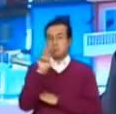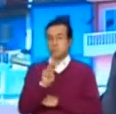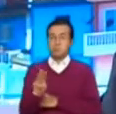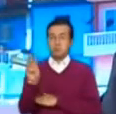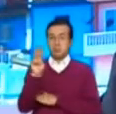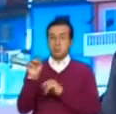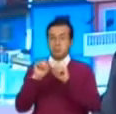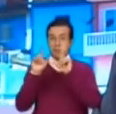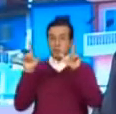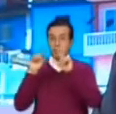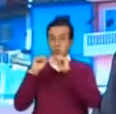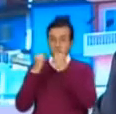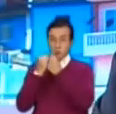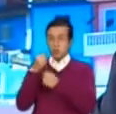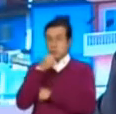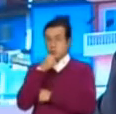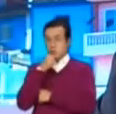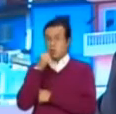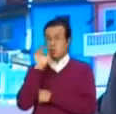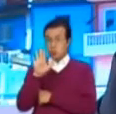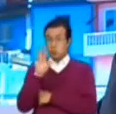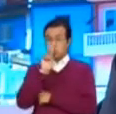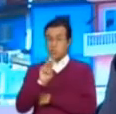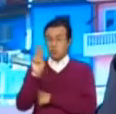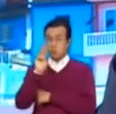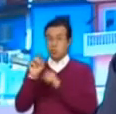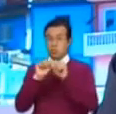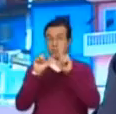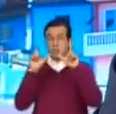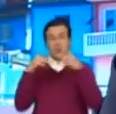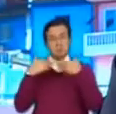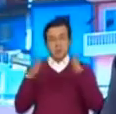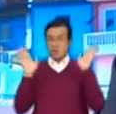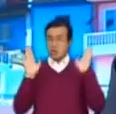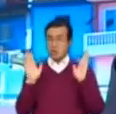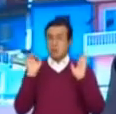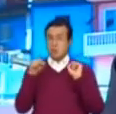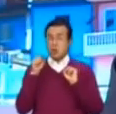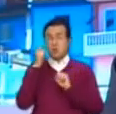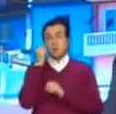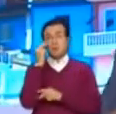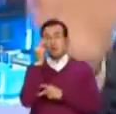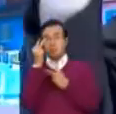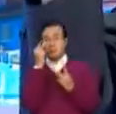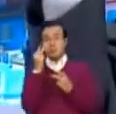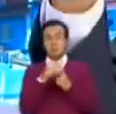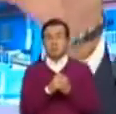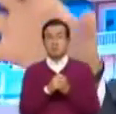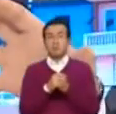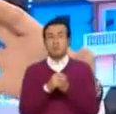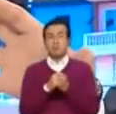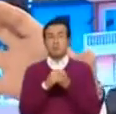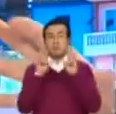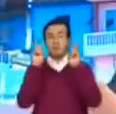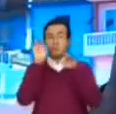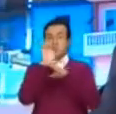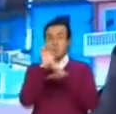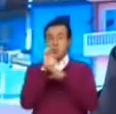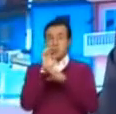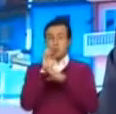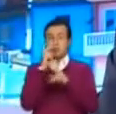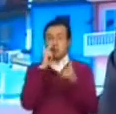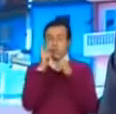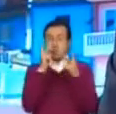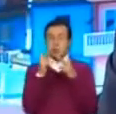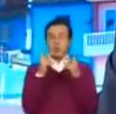este caso del Consorcio Internacional de Periodistas Independientes, la página está abierta al público. Hay un capítulo sobre Ecuador, ahí